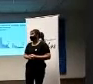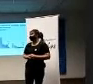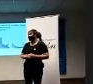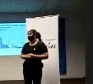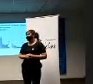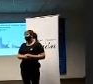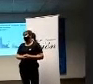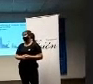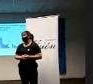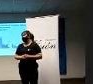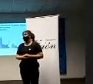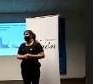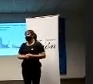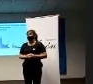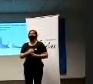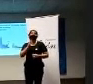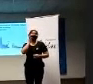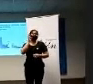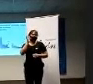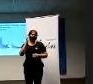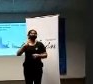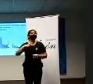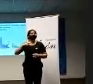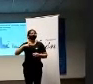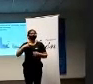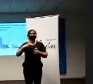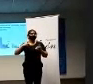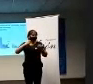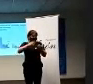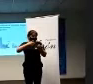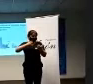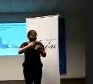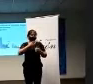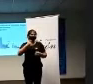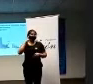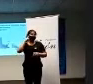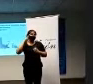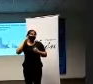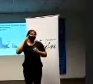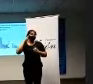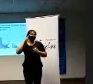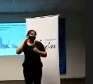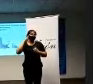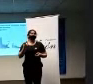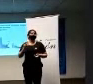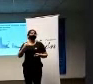Boquerón, Presidente Hayes y Alto Paraguay, también disminuyeron los casos en comparación de la semana